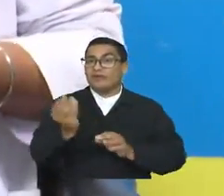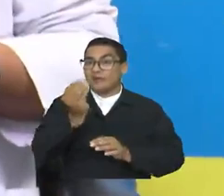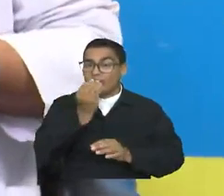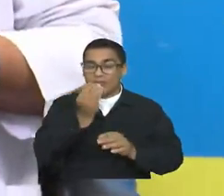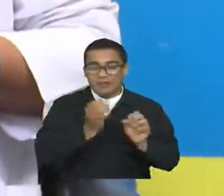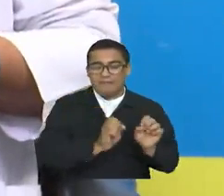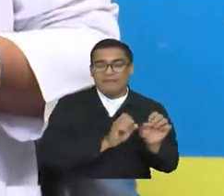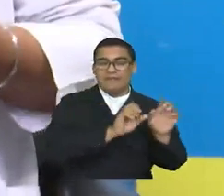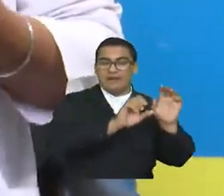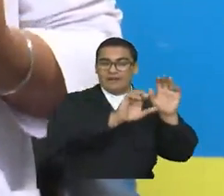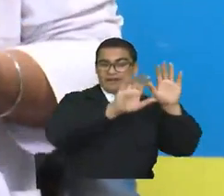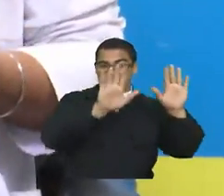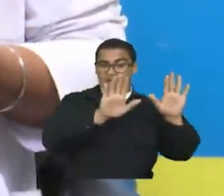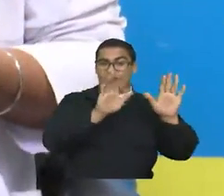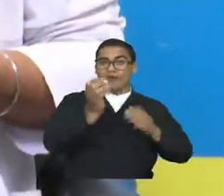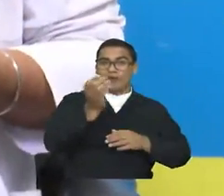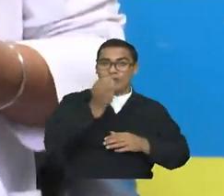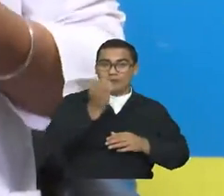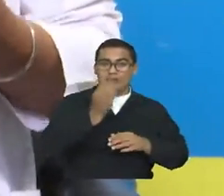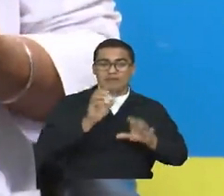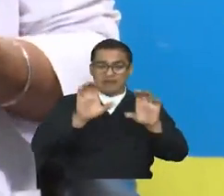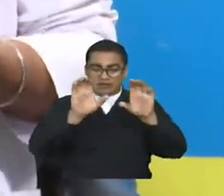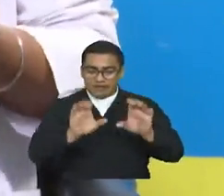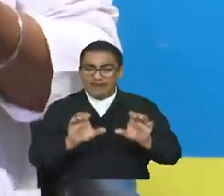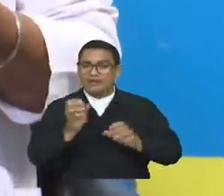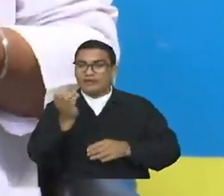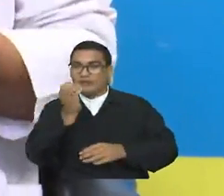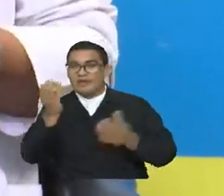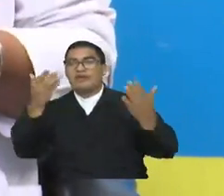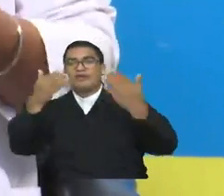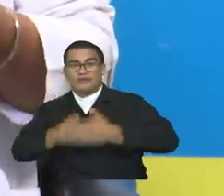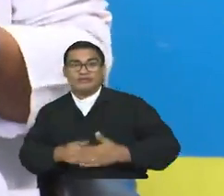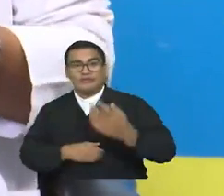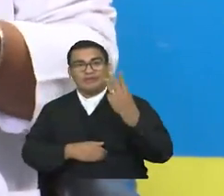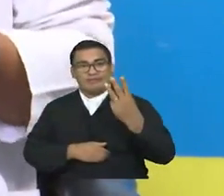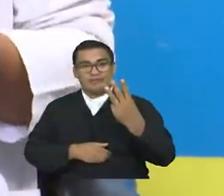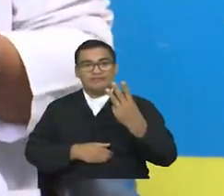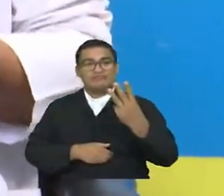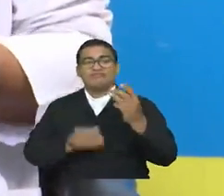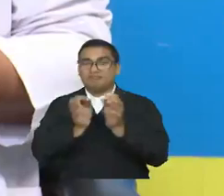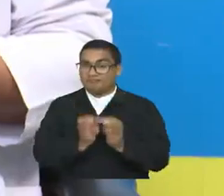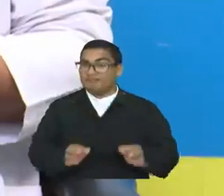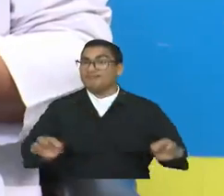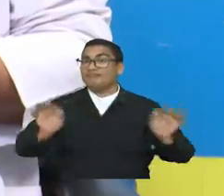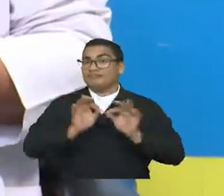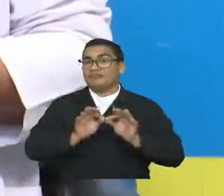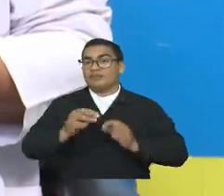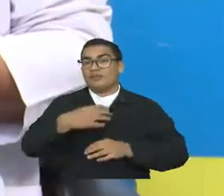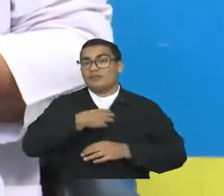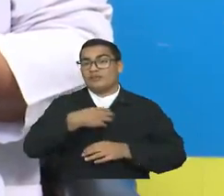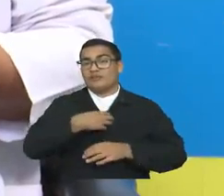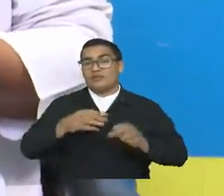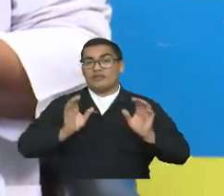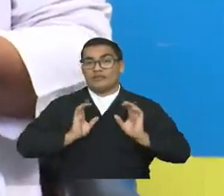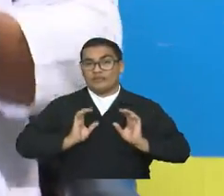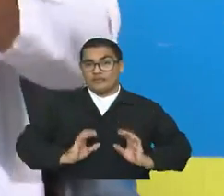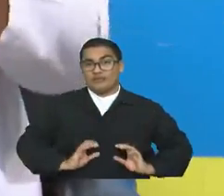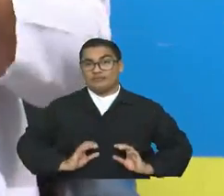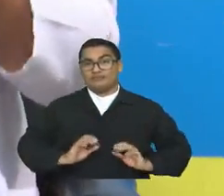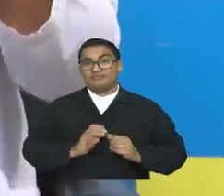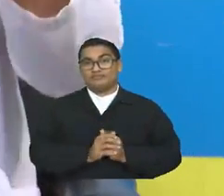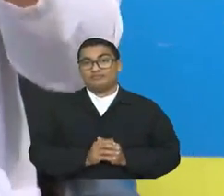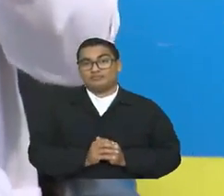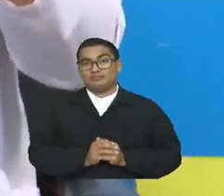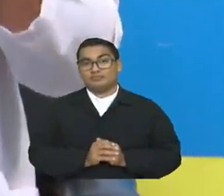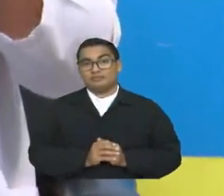son importantes. Lo que tenemos que es alimentarnos proporcional a nuestro cuerpo y